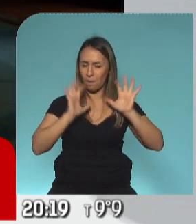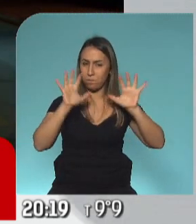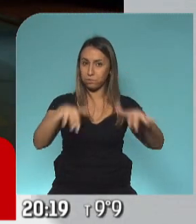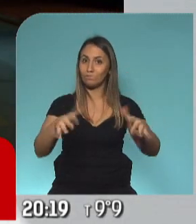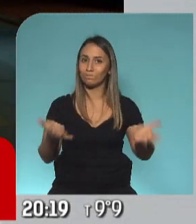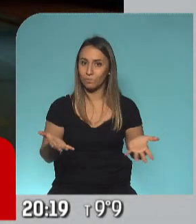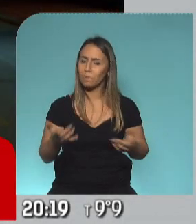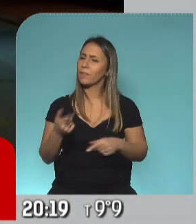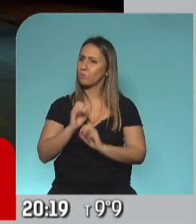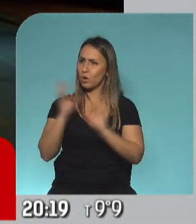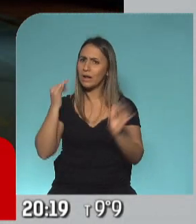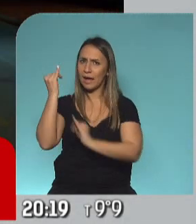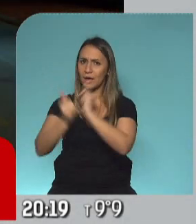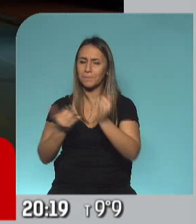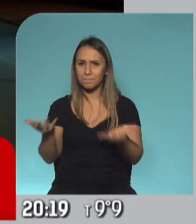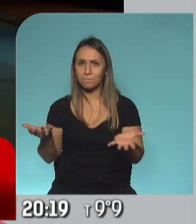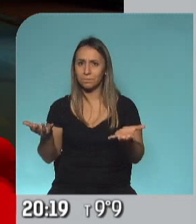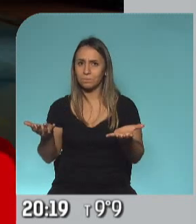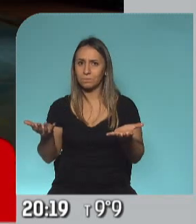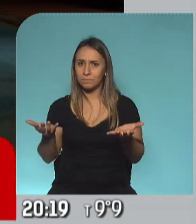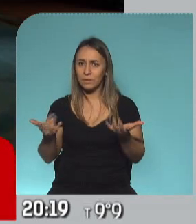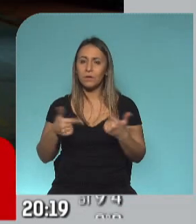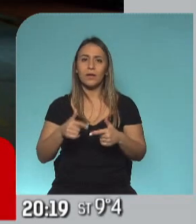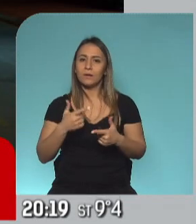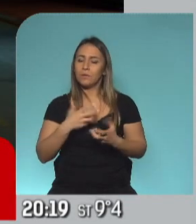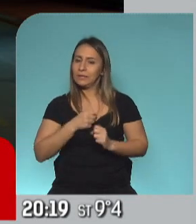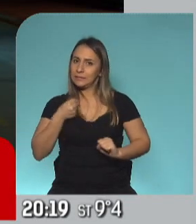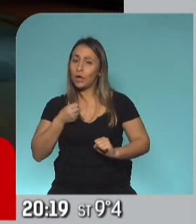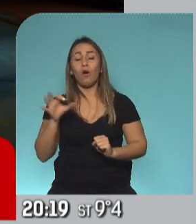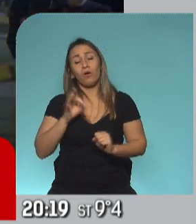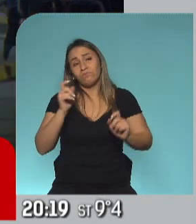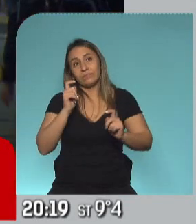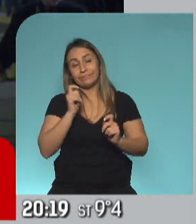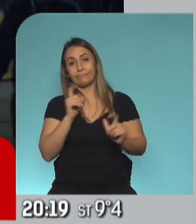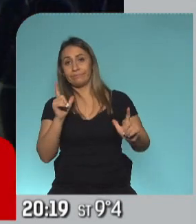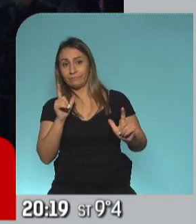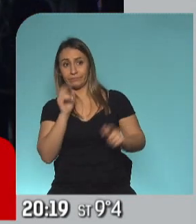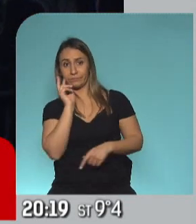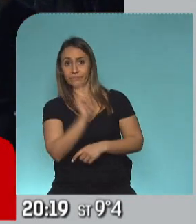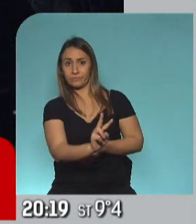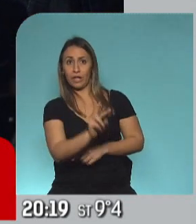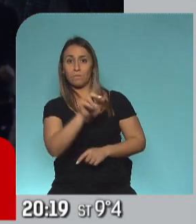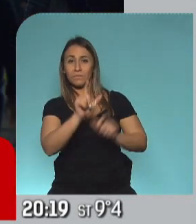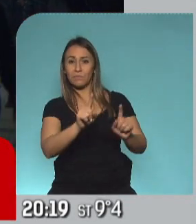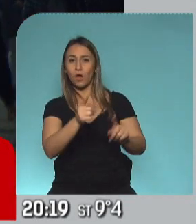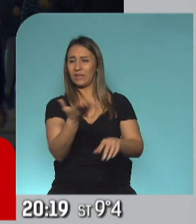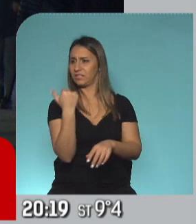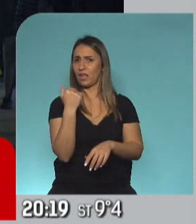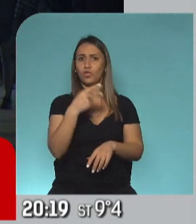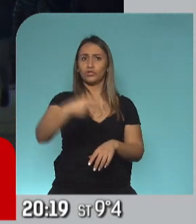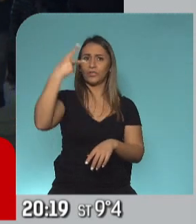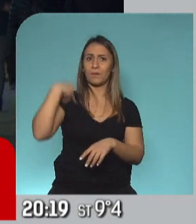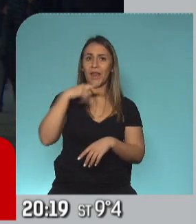está diciendo, porque la bronca o la sorpresa al ver esa multitud corriendo de hace 2